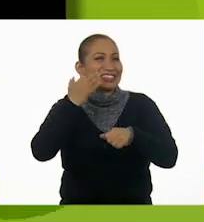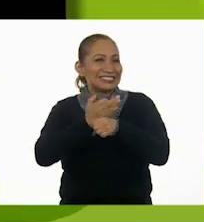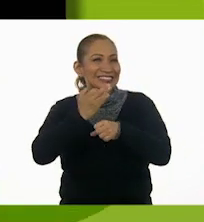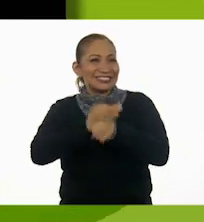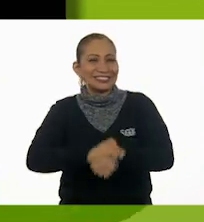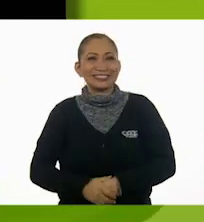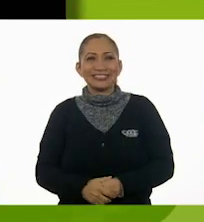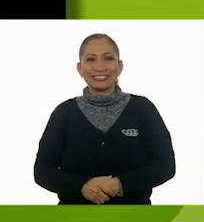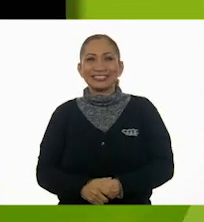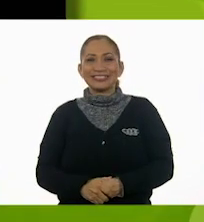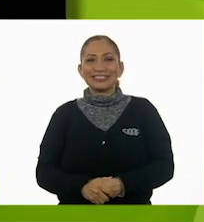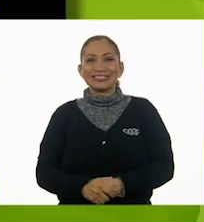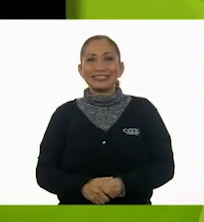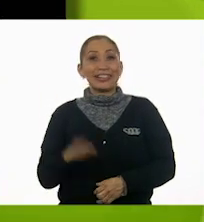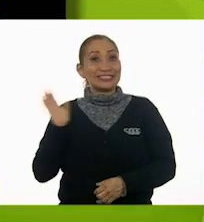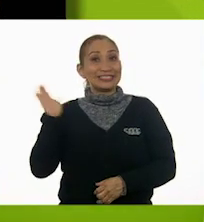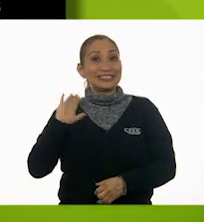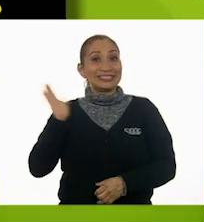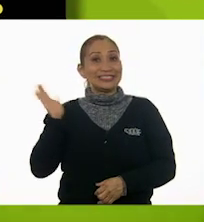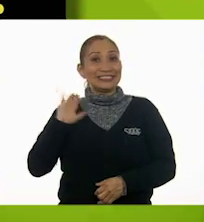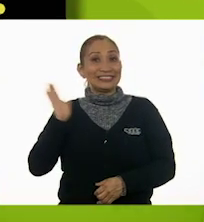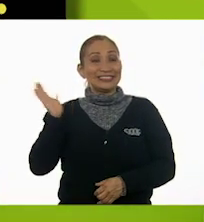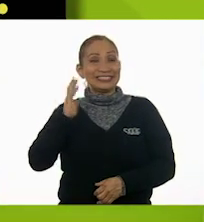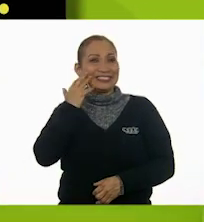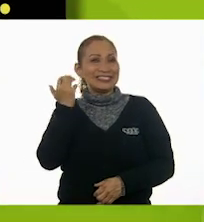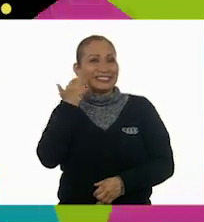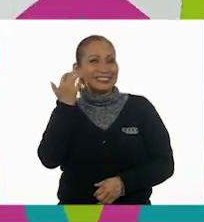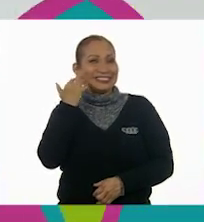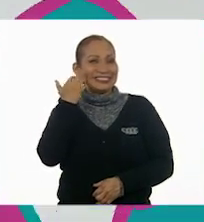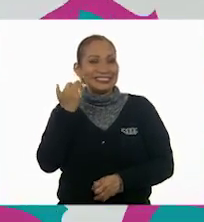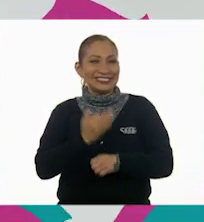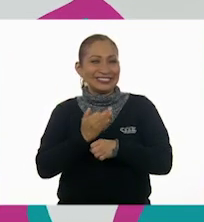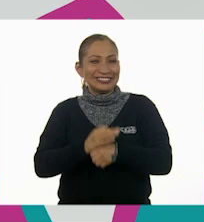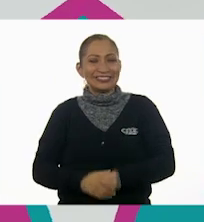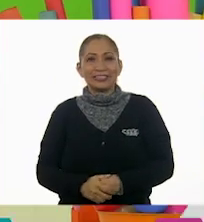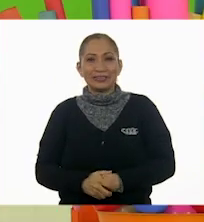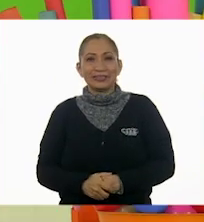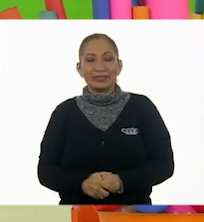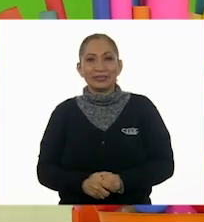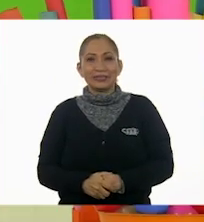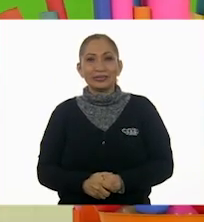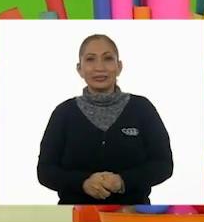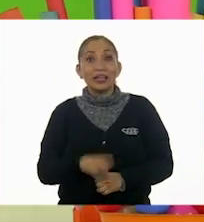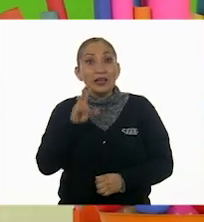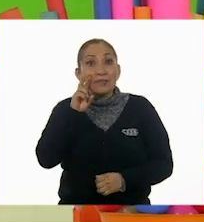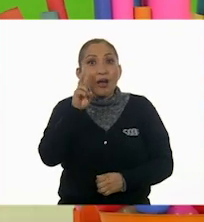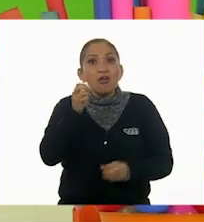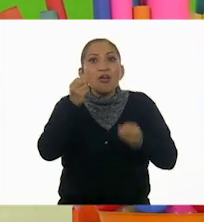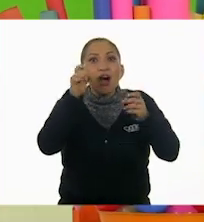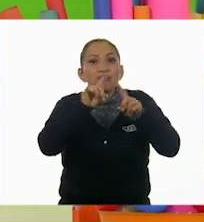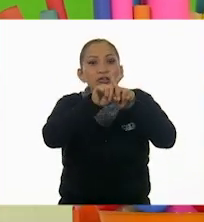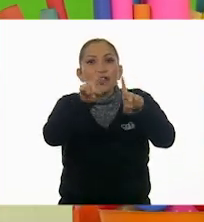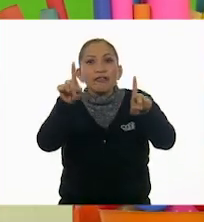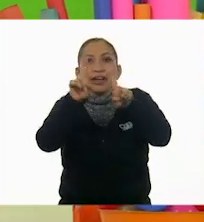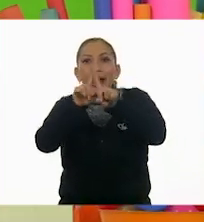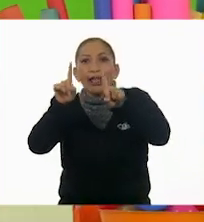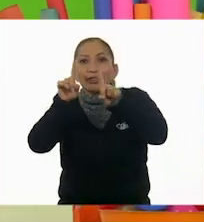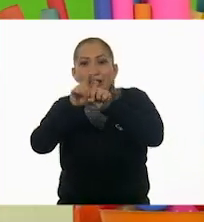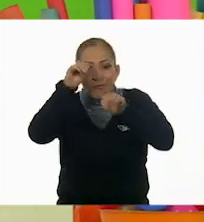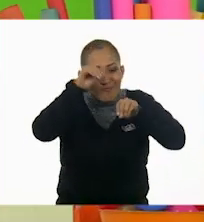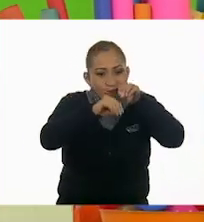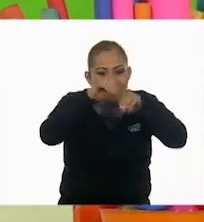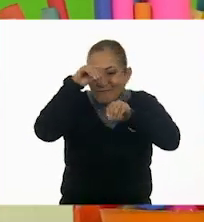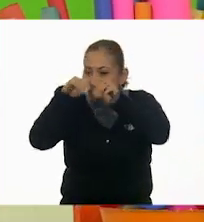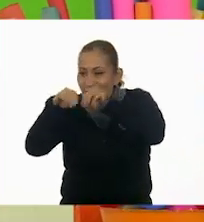¡Muy bien, gatito! ¡Adiós, gatito! ¿Vieron cuántas formas se pueden construir